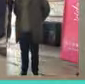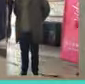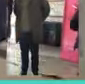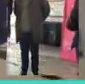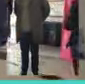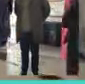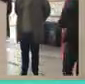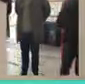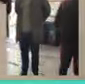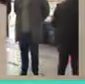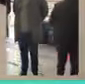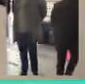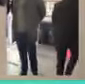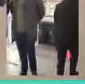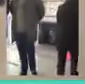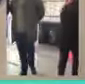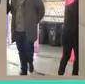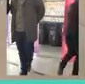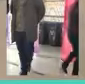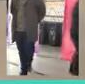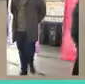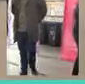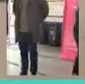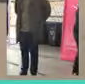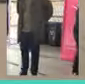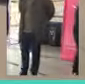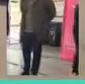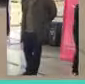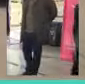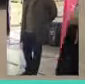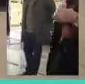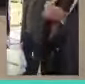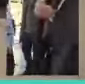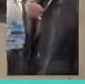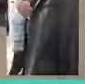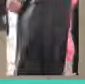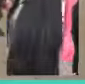idea espectacular y la gestión muy buena.